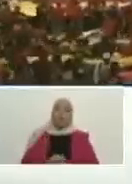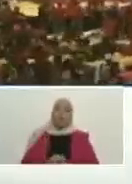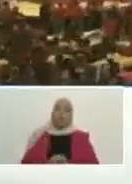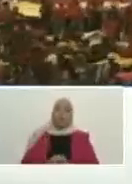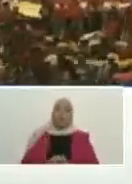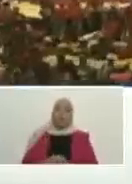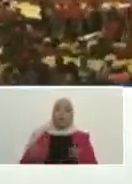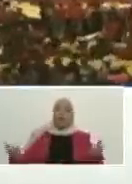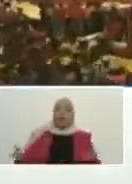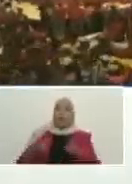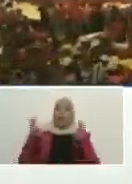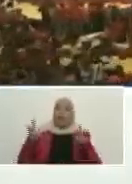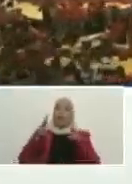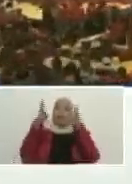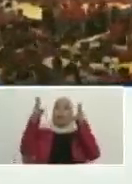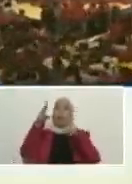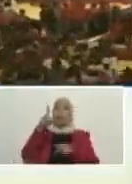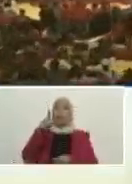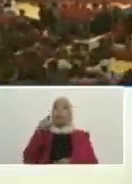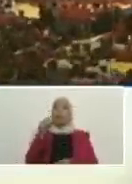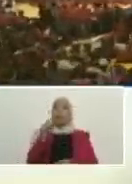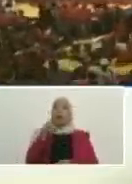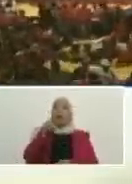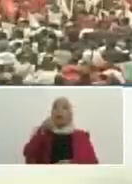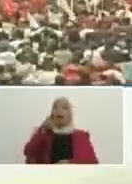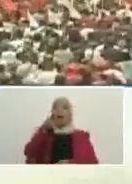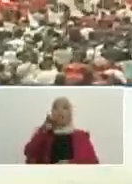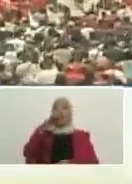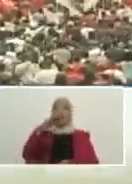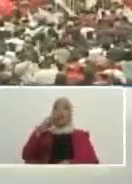¡Que viva Fabricio!